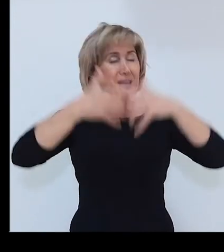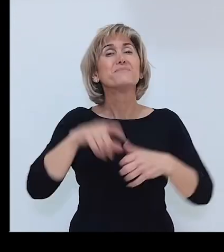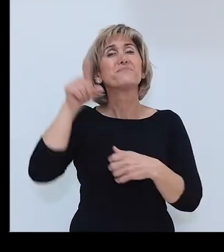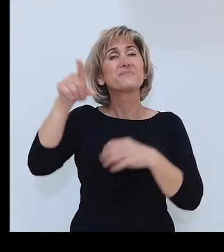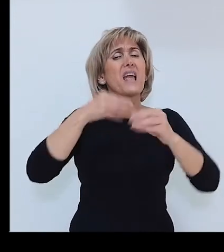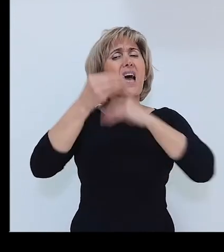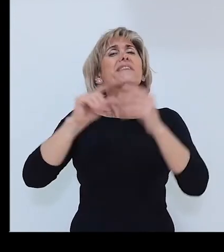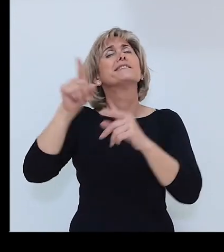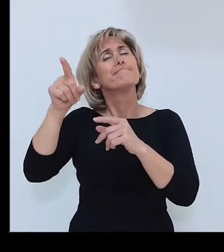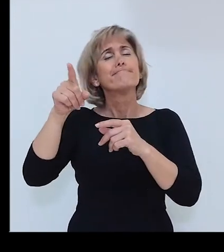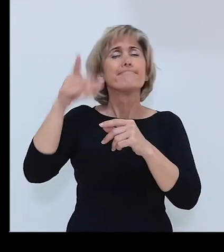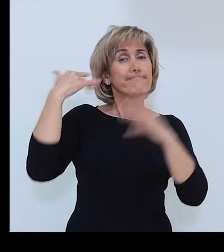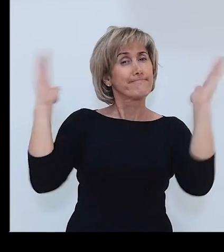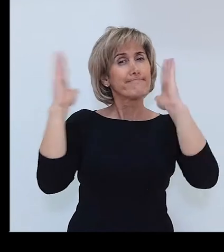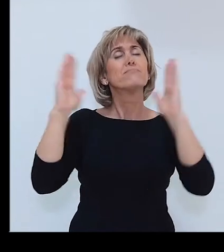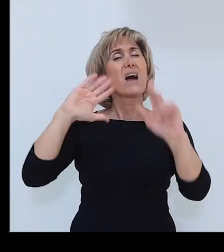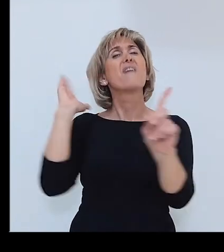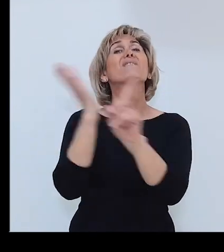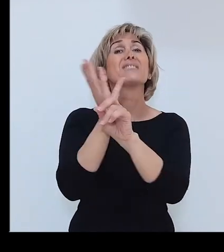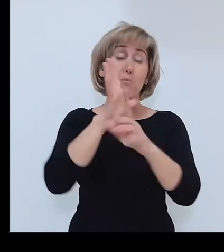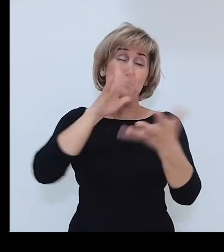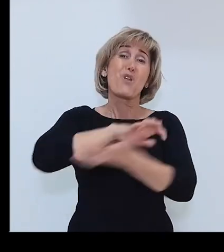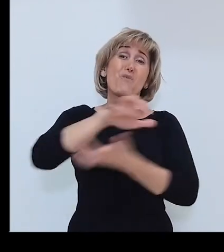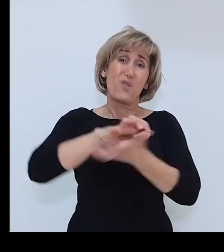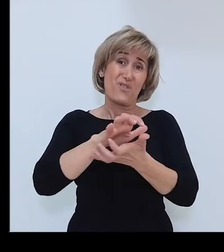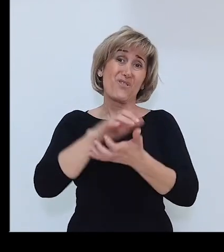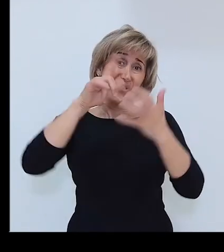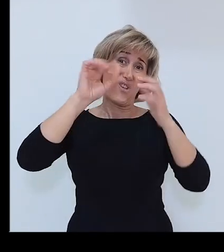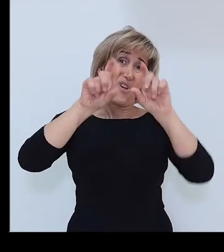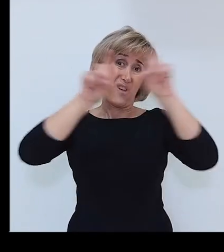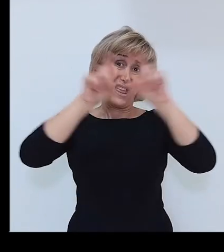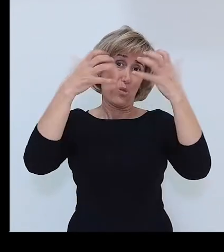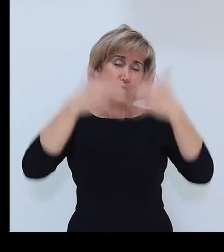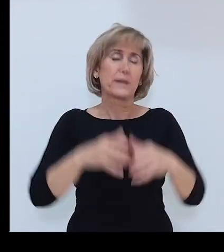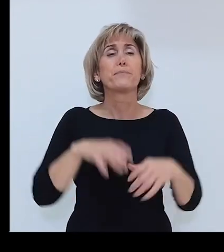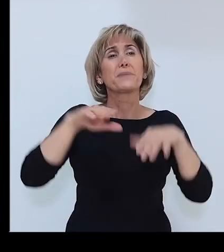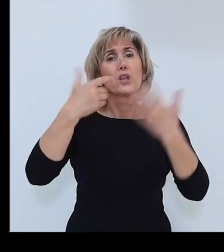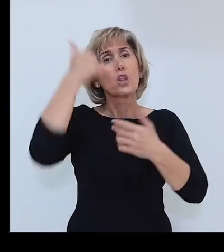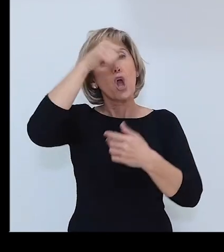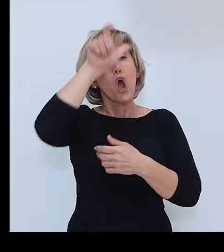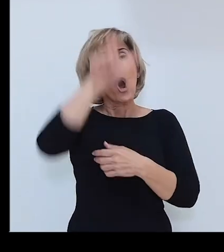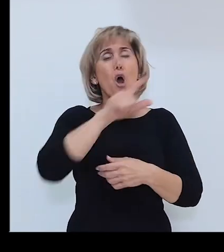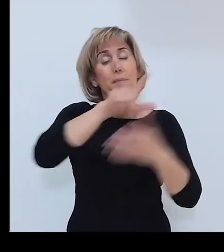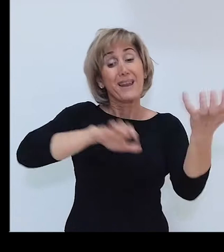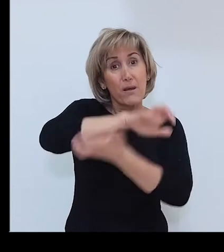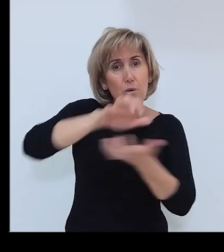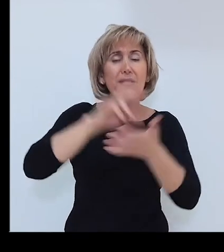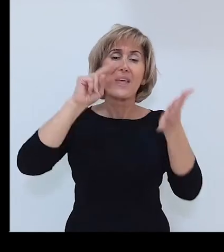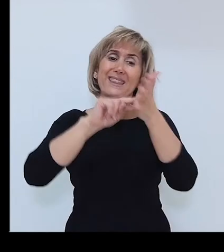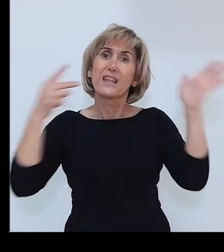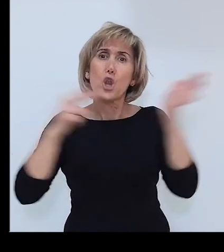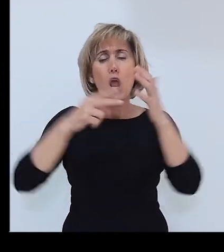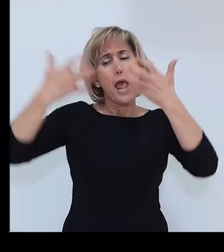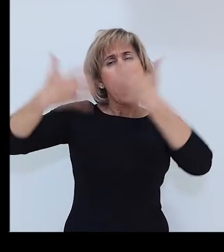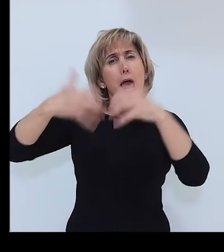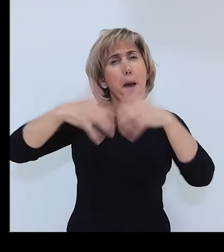ver afectada por la revolución industrial. Son los cambios en la organización de la producción y en las tecnologías, en las maquinarias,